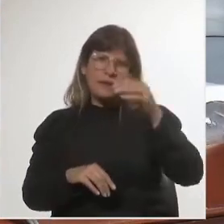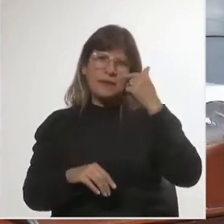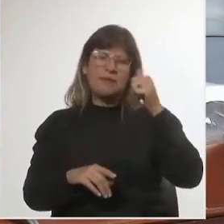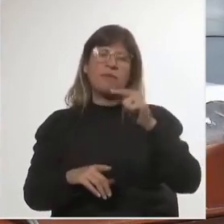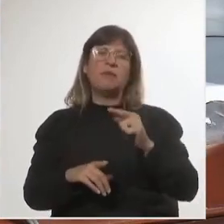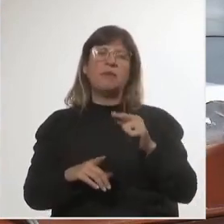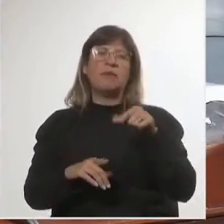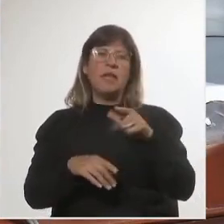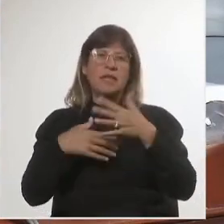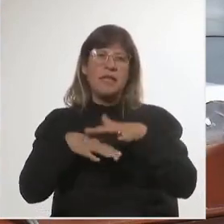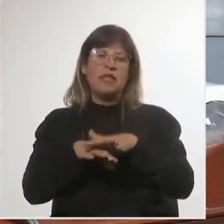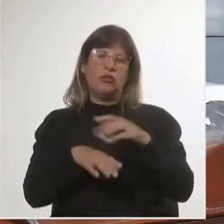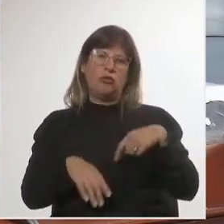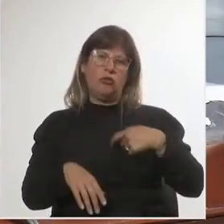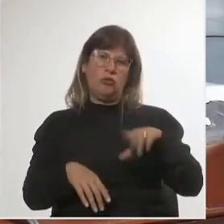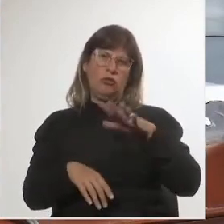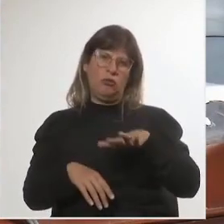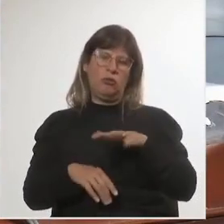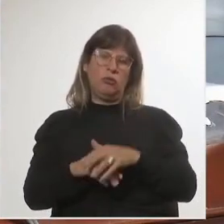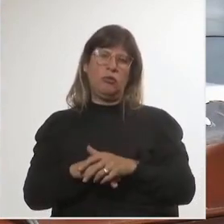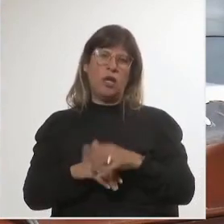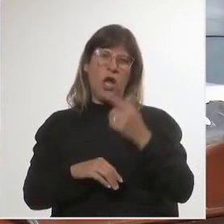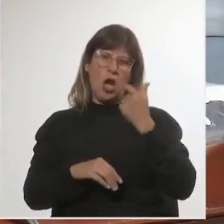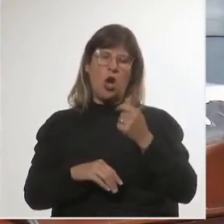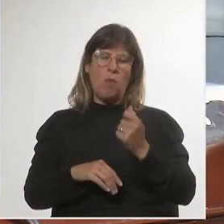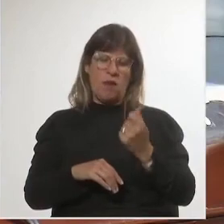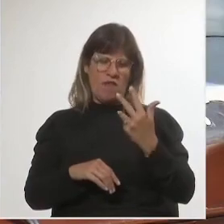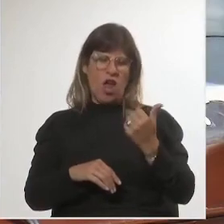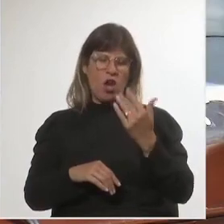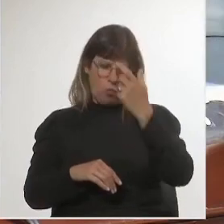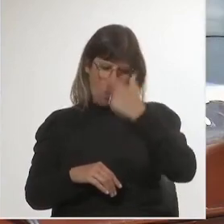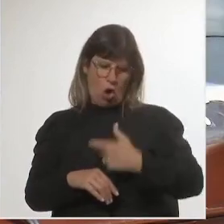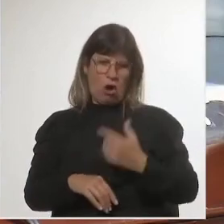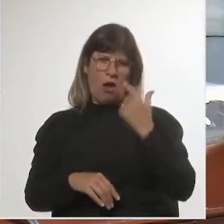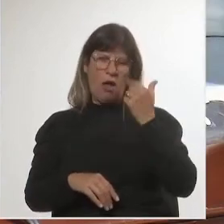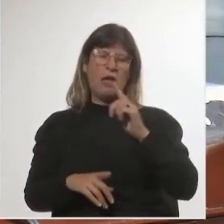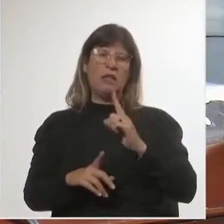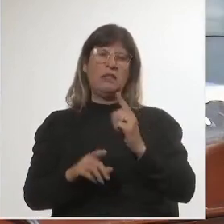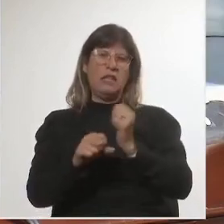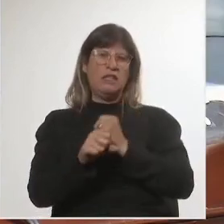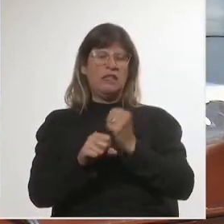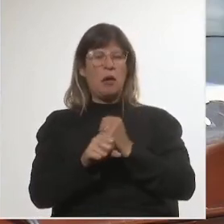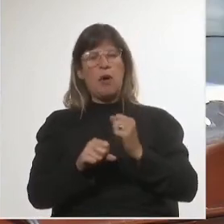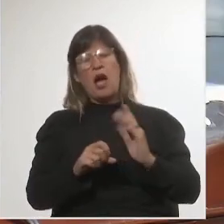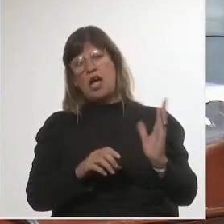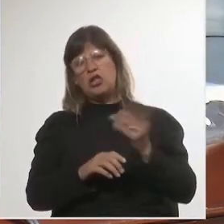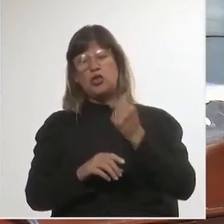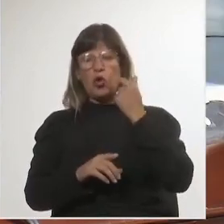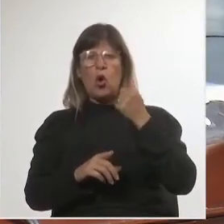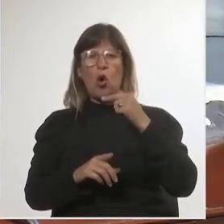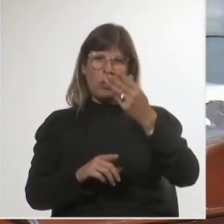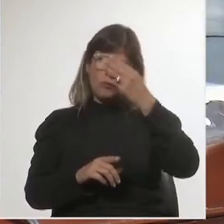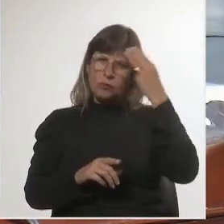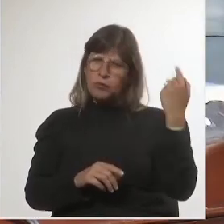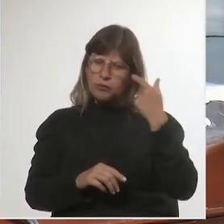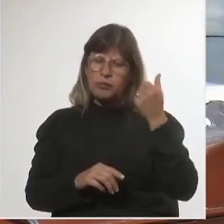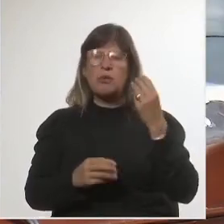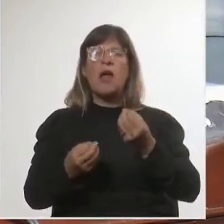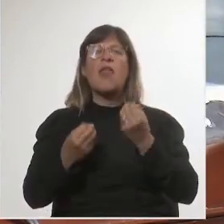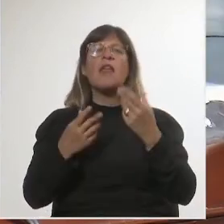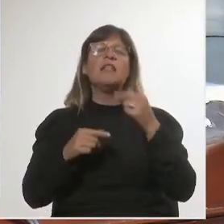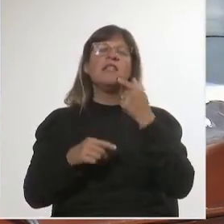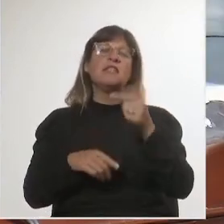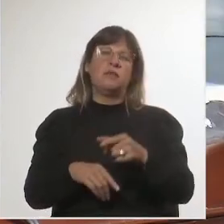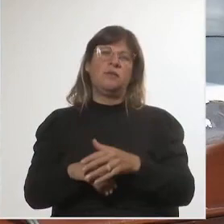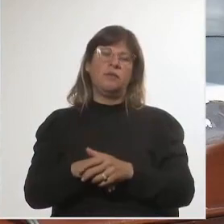integración social. El hombre vale por lo que es y trabajan todos los que se ganan el par con el sudor de su frente, al decir del